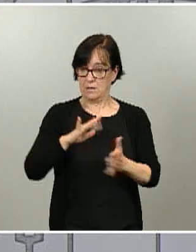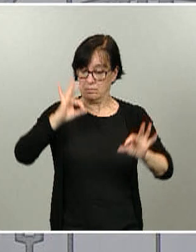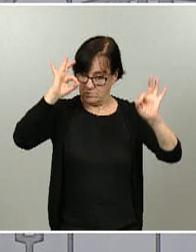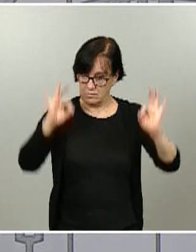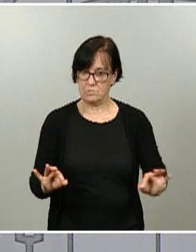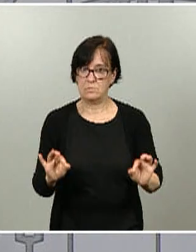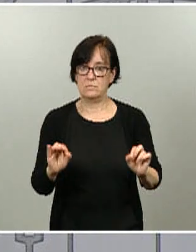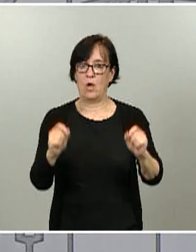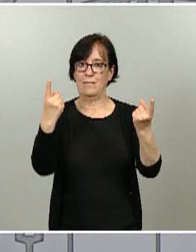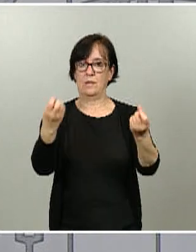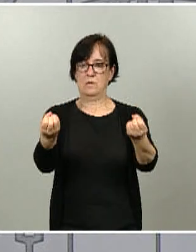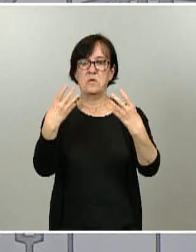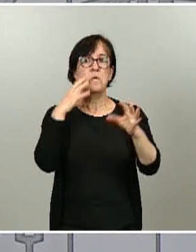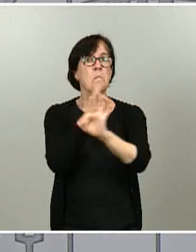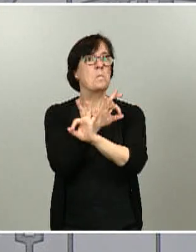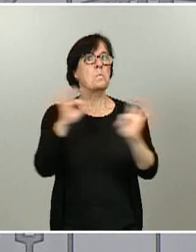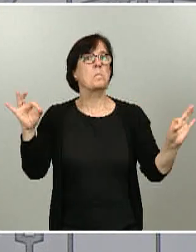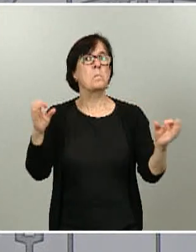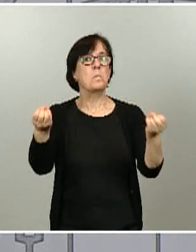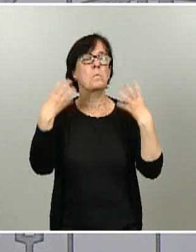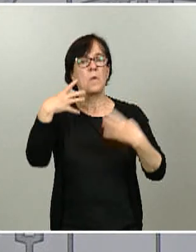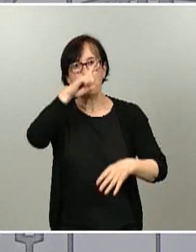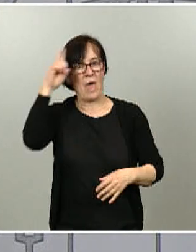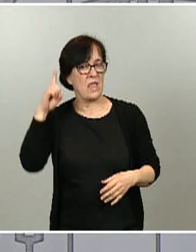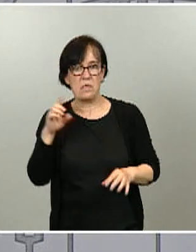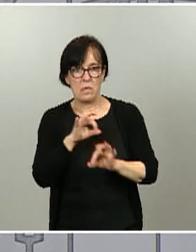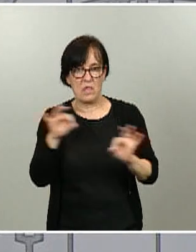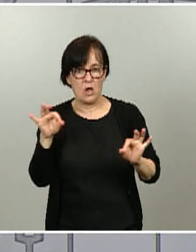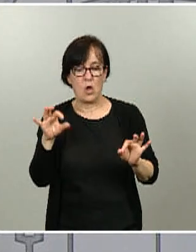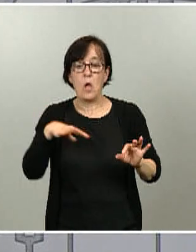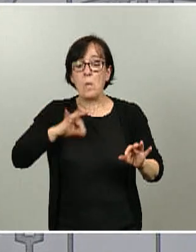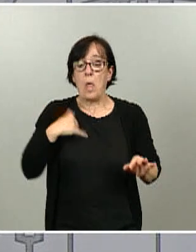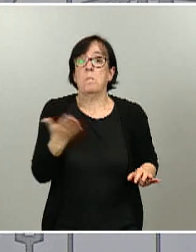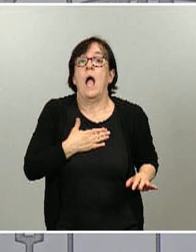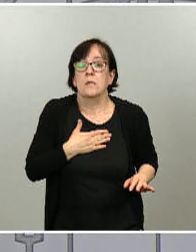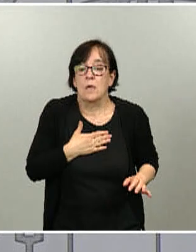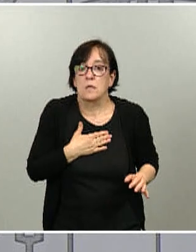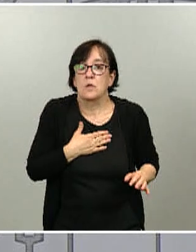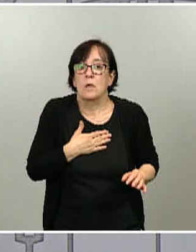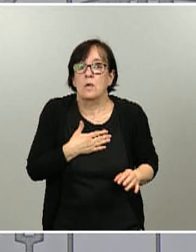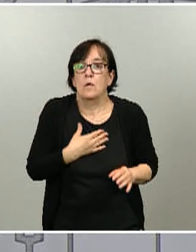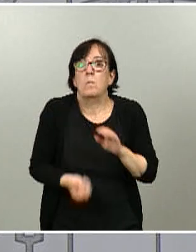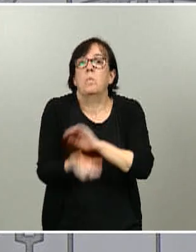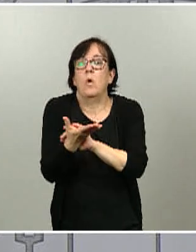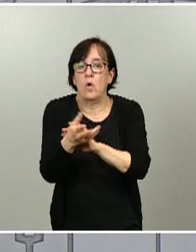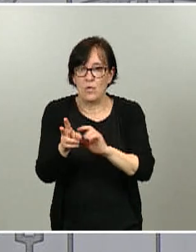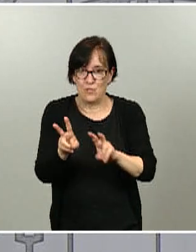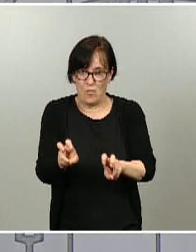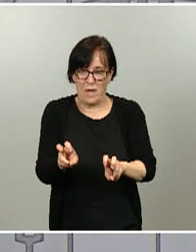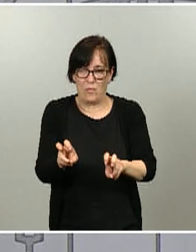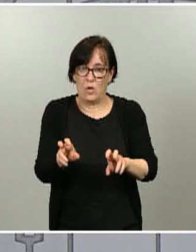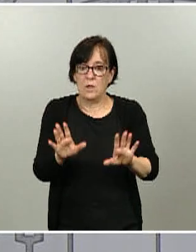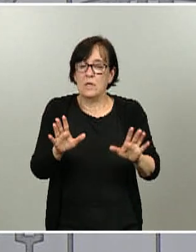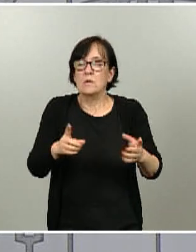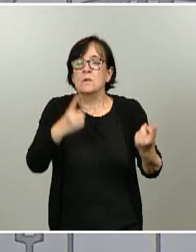no ha habido ningún caso notificado por Madrid. Puede ser que mañana tengamos alguno nuevo, porque algún caso notificado al que